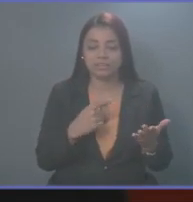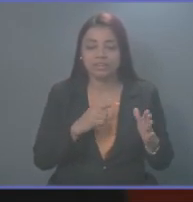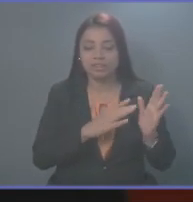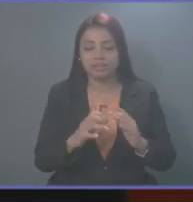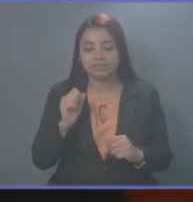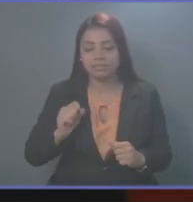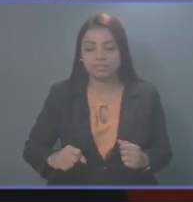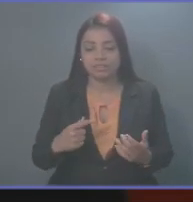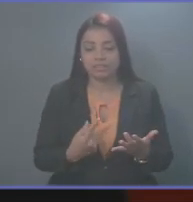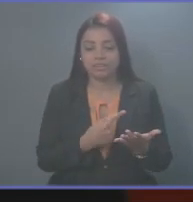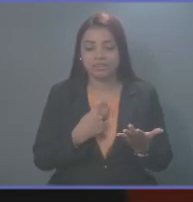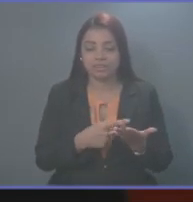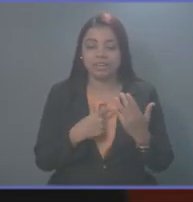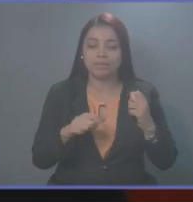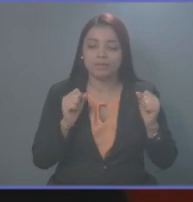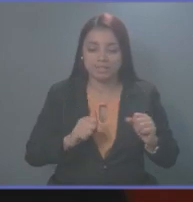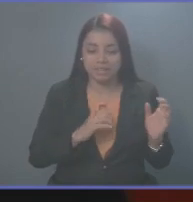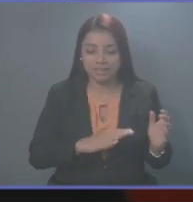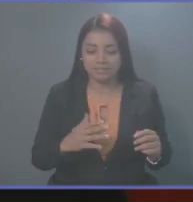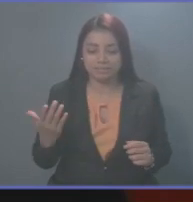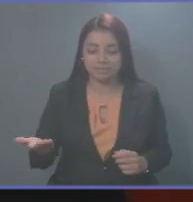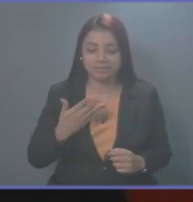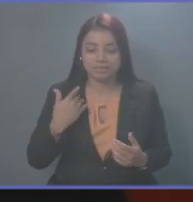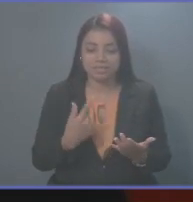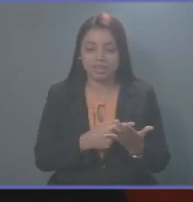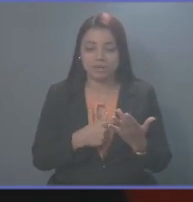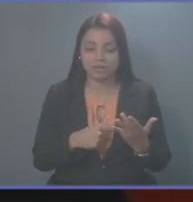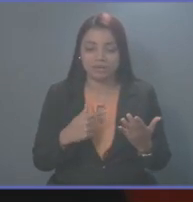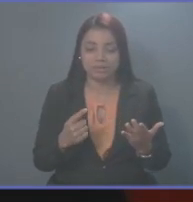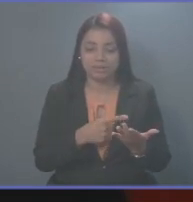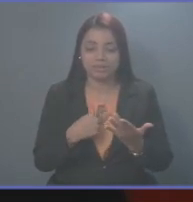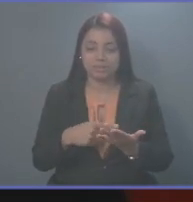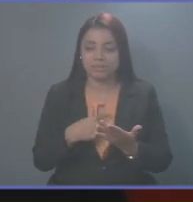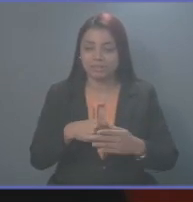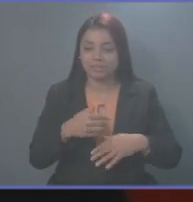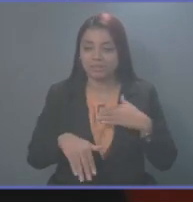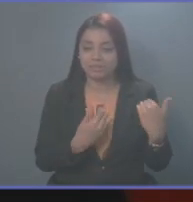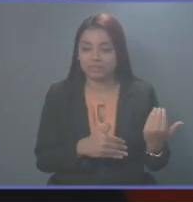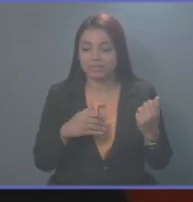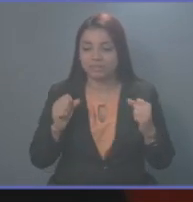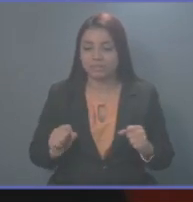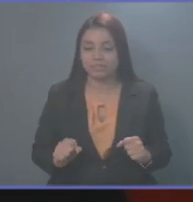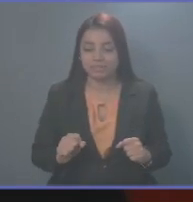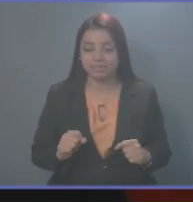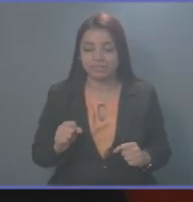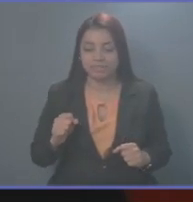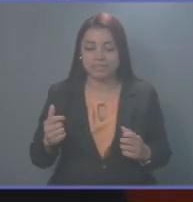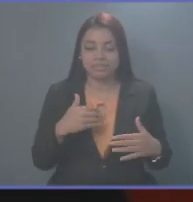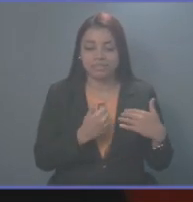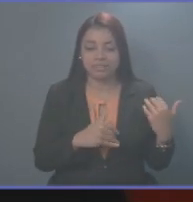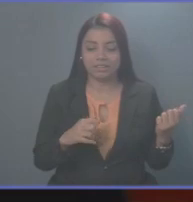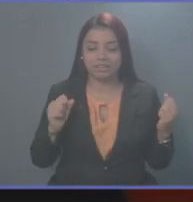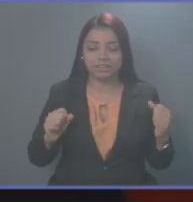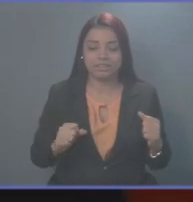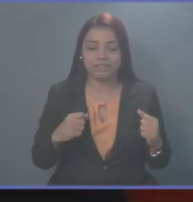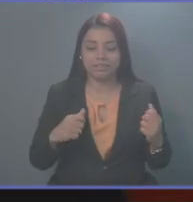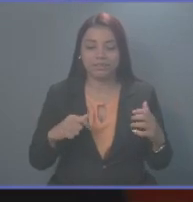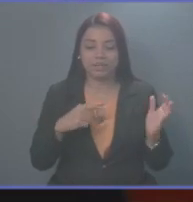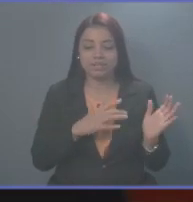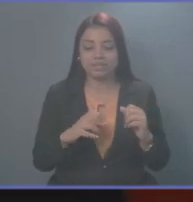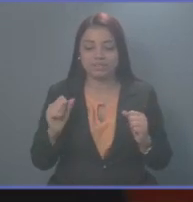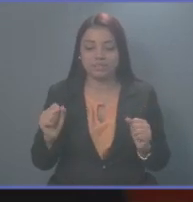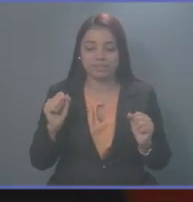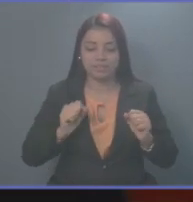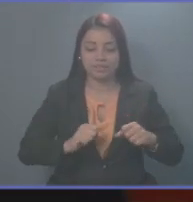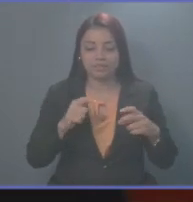los fundamentos de la convivencia nacional con base al respeto a la dignidad de la persona humana, a la construcción de una sociedad más justa, esencia de la democracia y al espíritu de